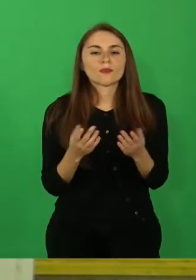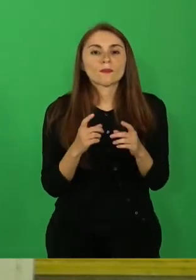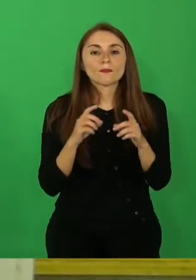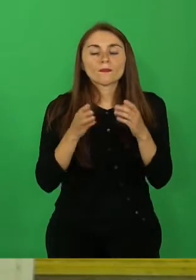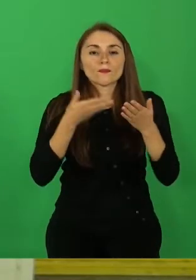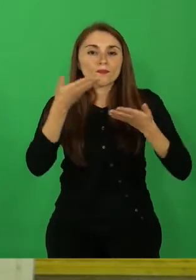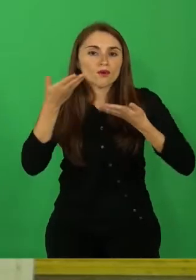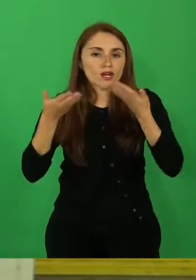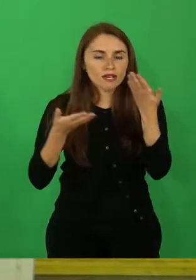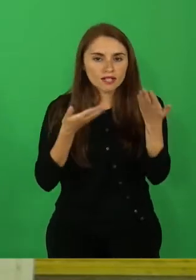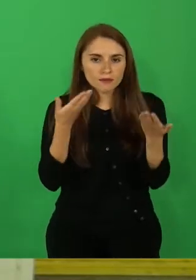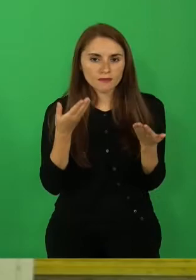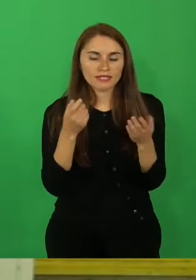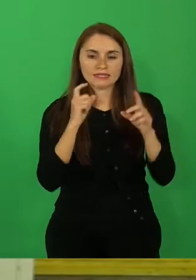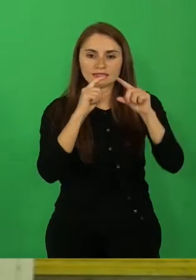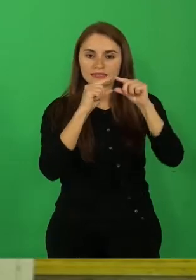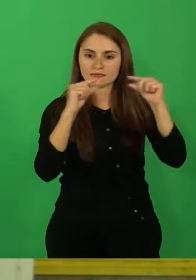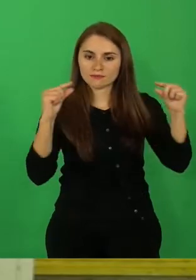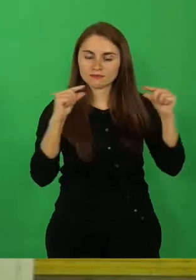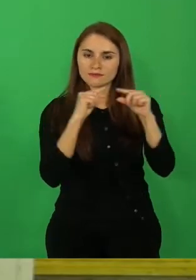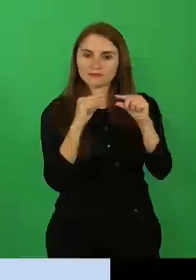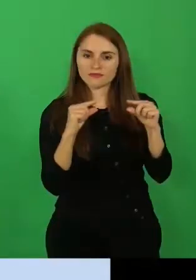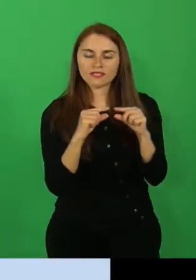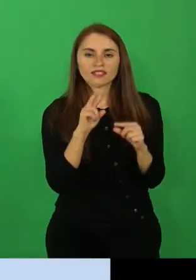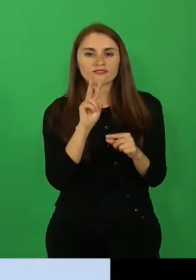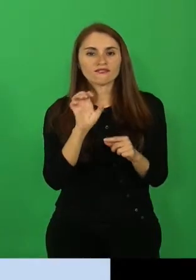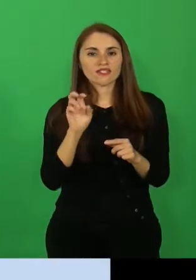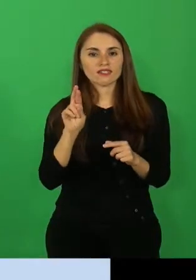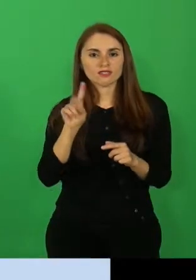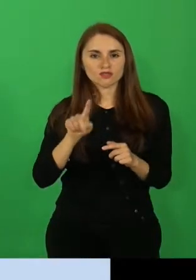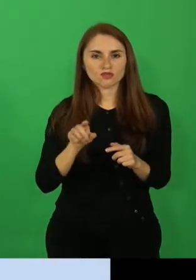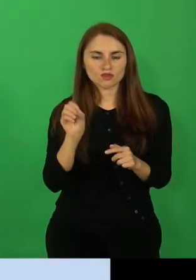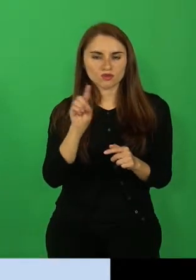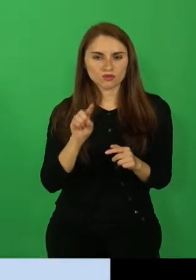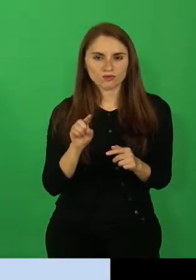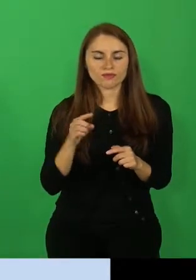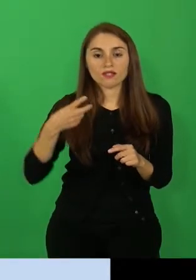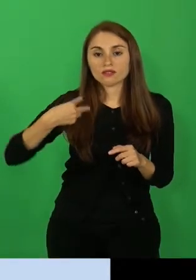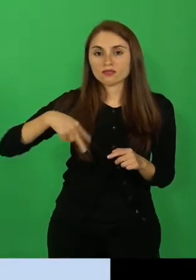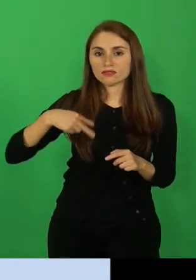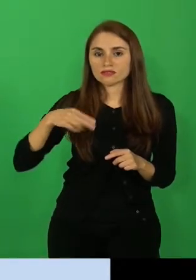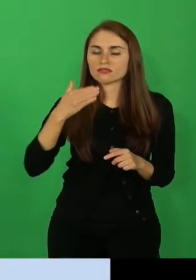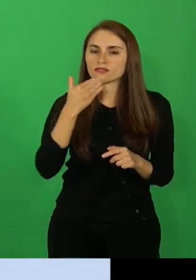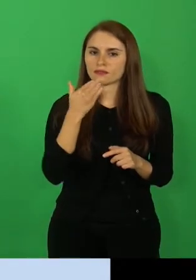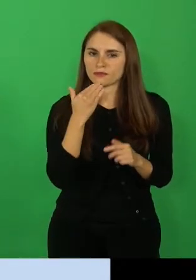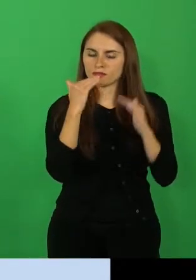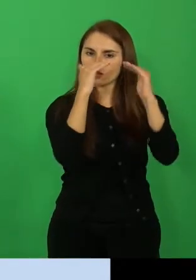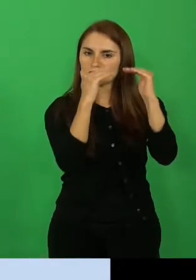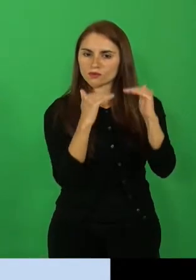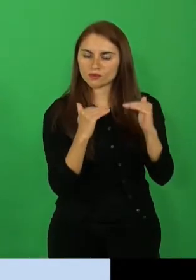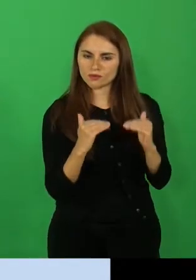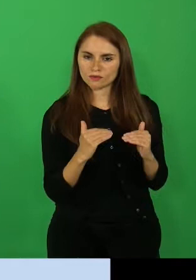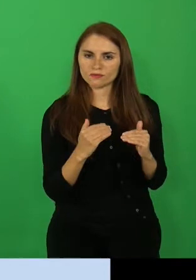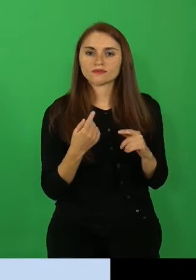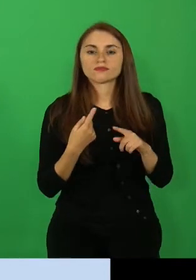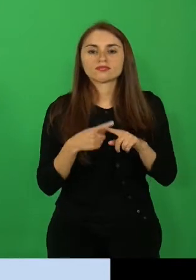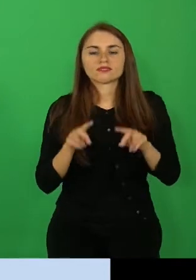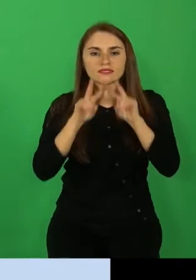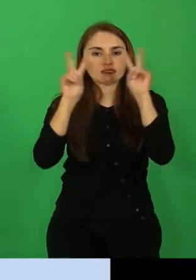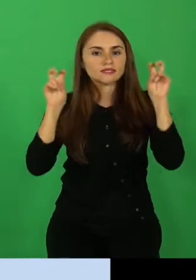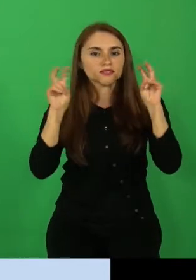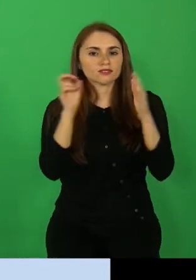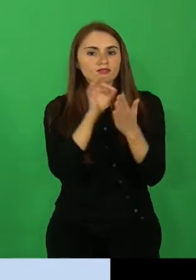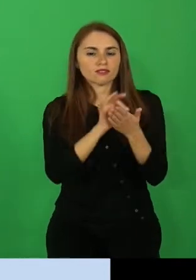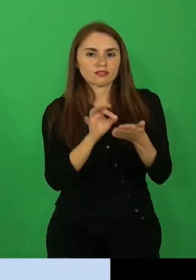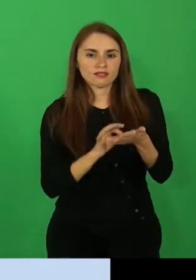poemas se escriben en estrofas y versos. La noticia tiene su propia estructura y los textos narrativos siempre